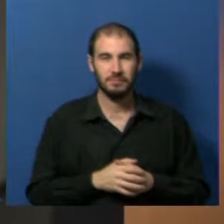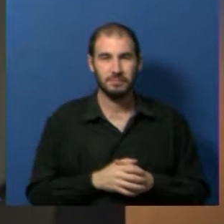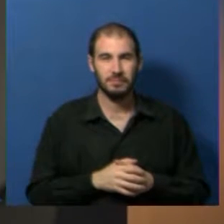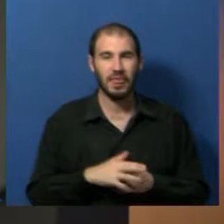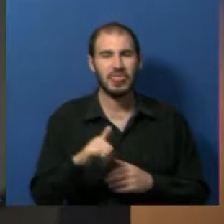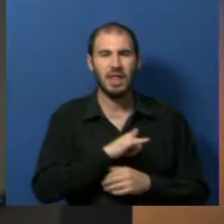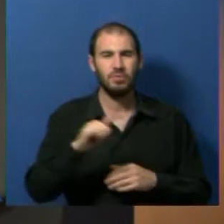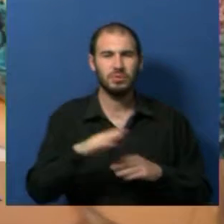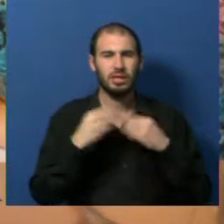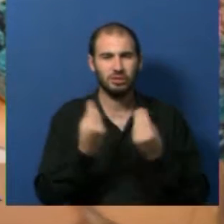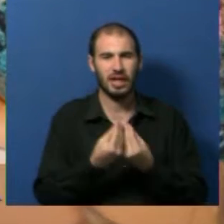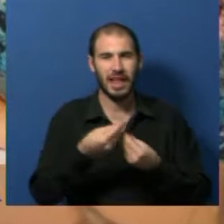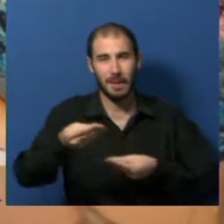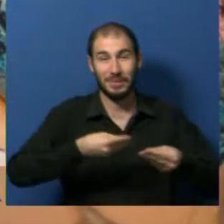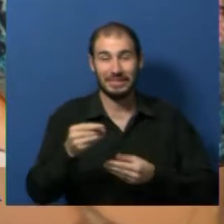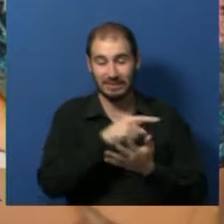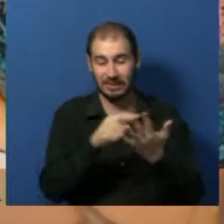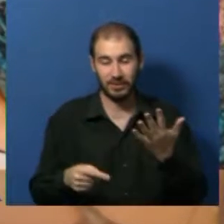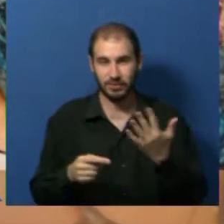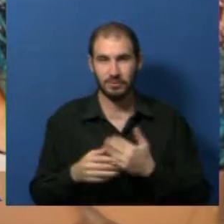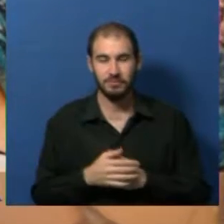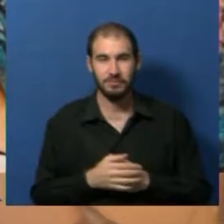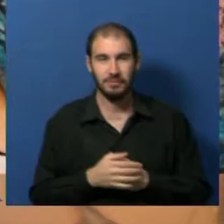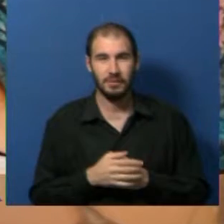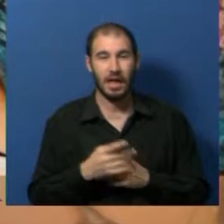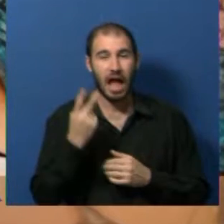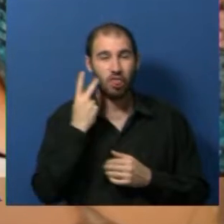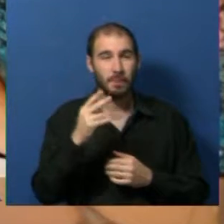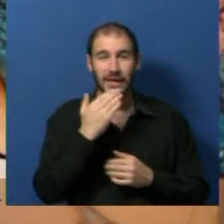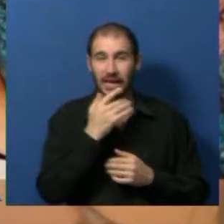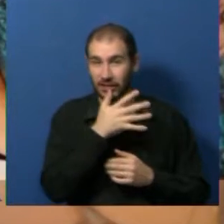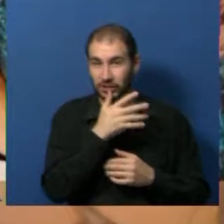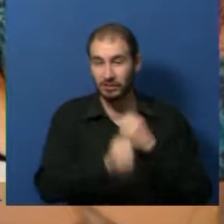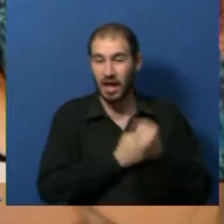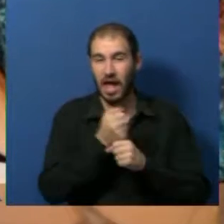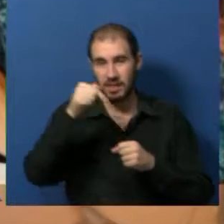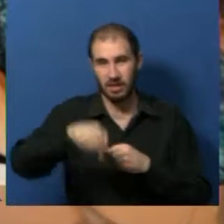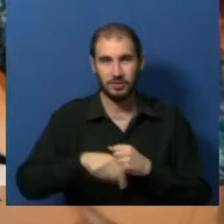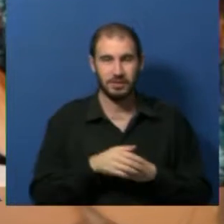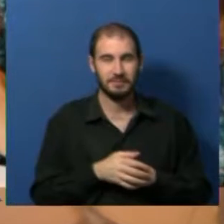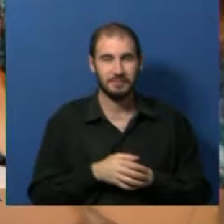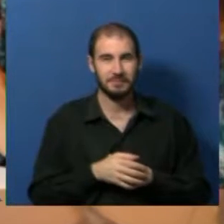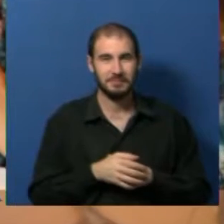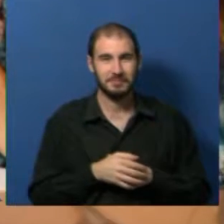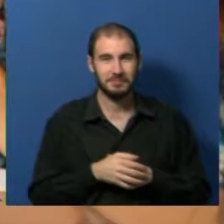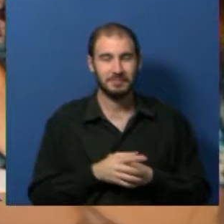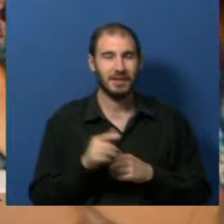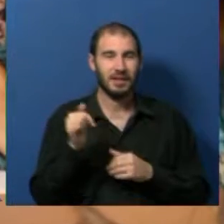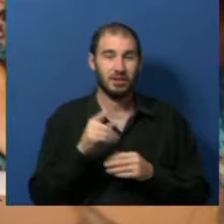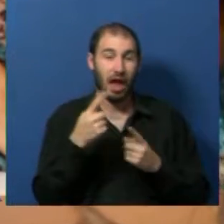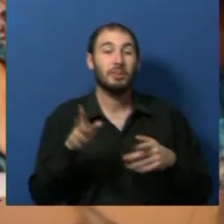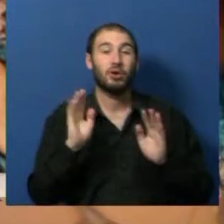la denuncia son 5 empresas y vienen desde 2014 a esta fecha. Eso no quita que haya